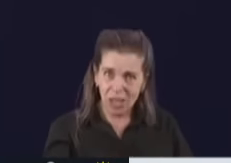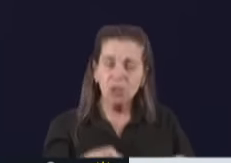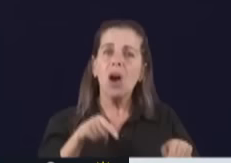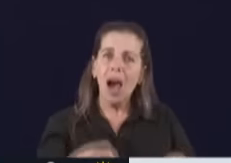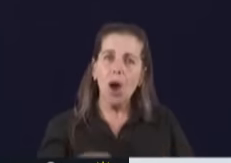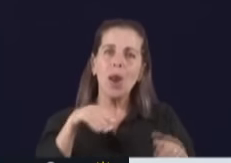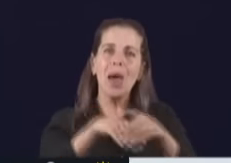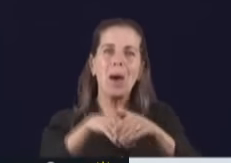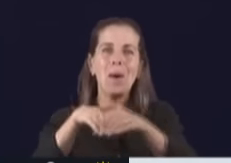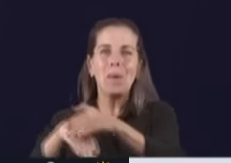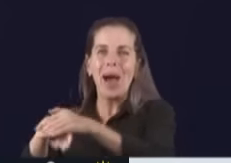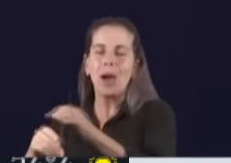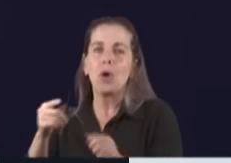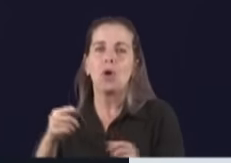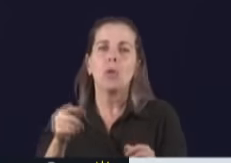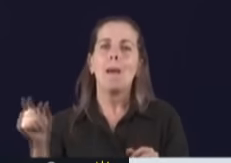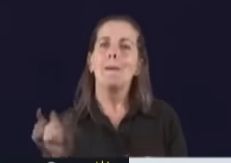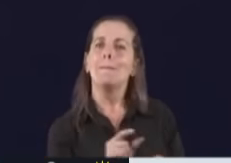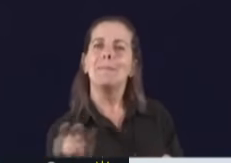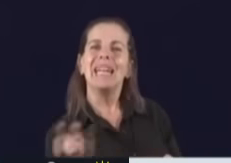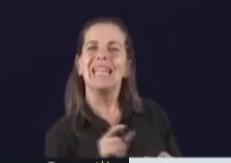a la Argentina con un aumento del